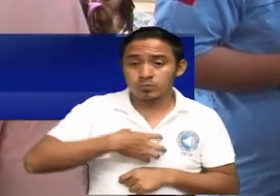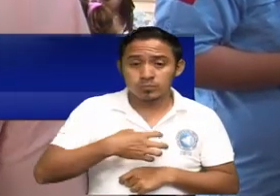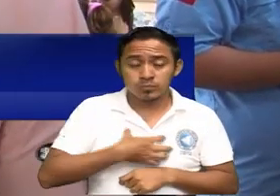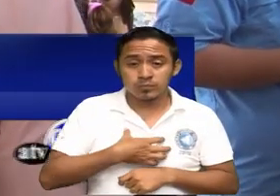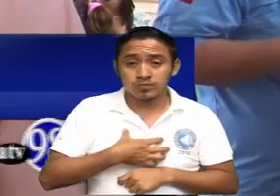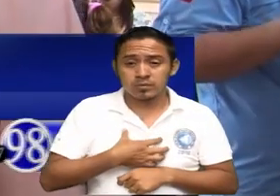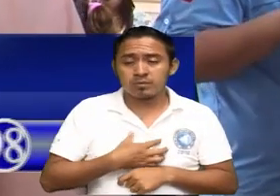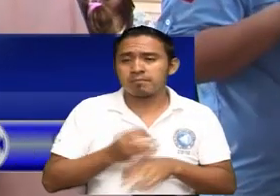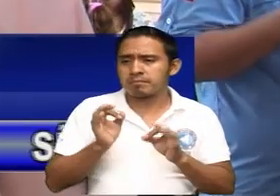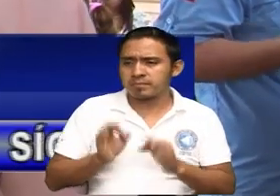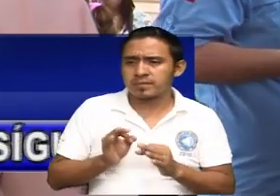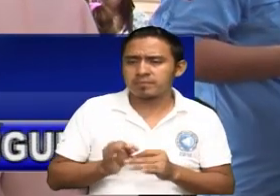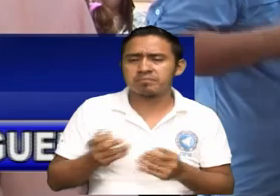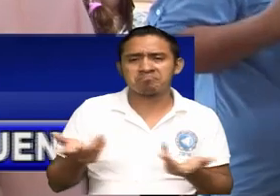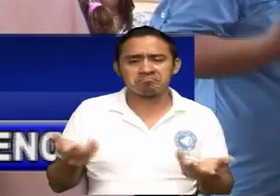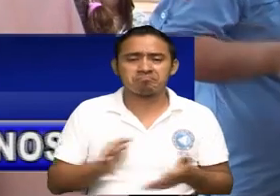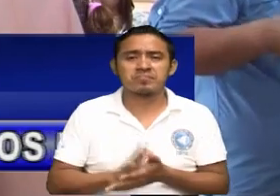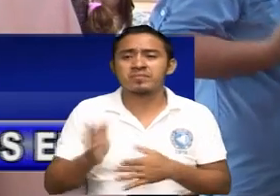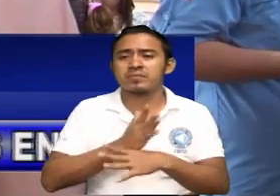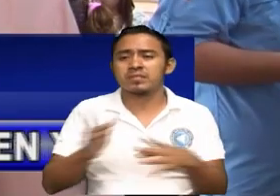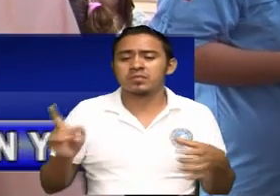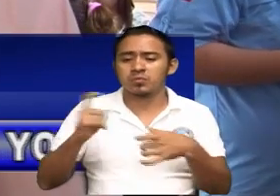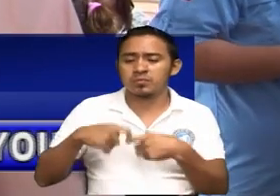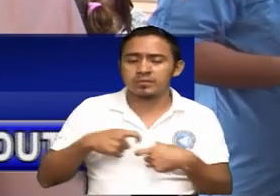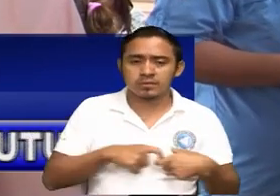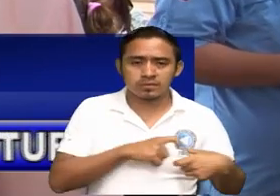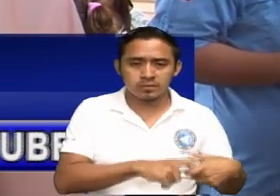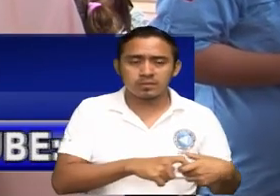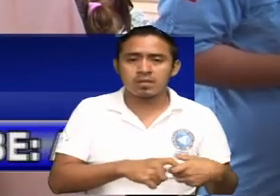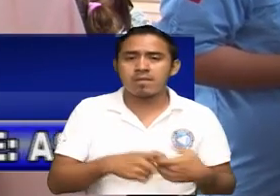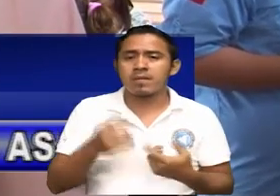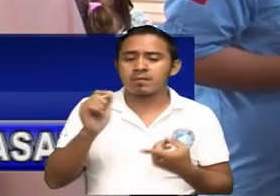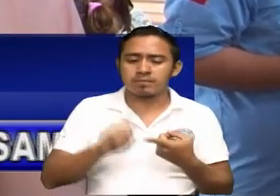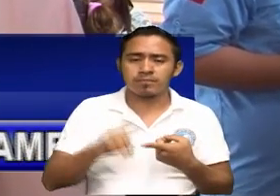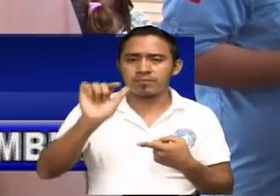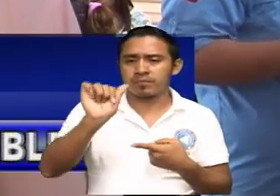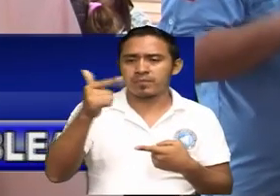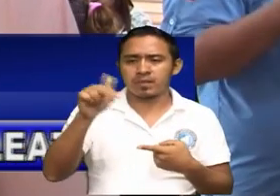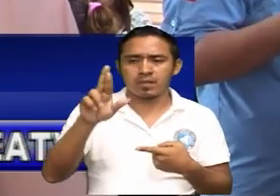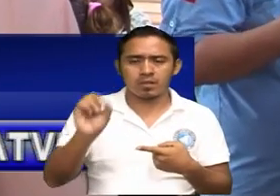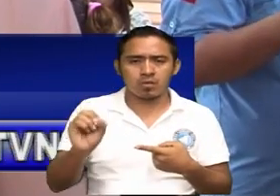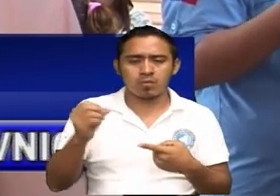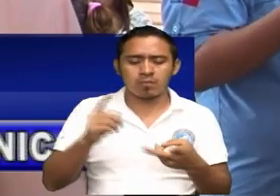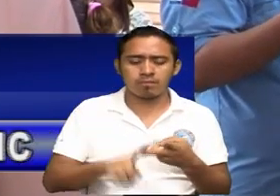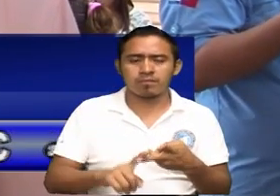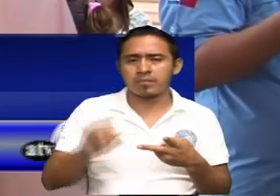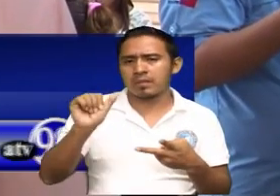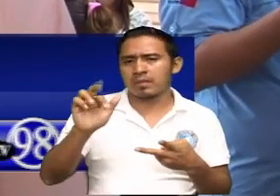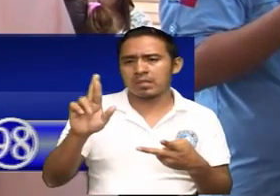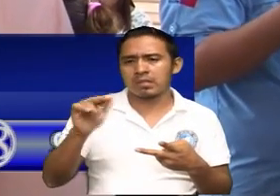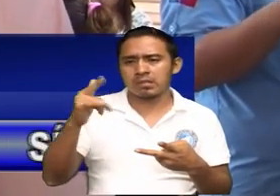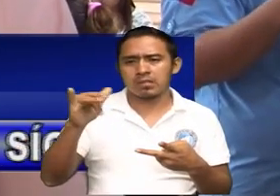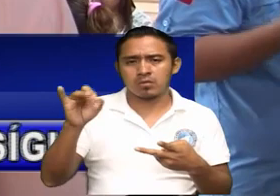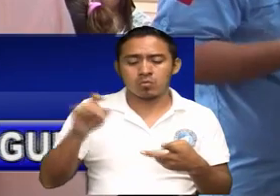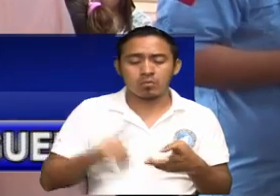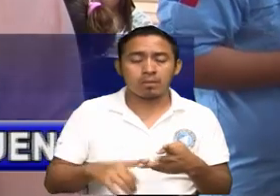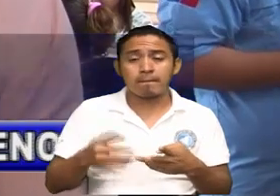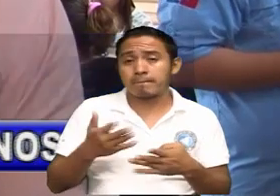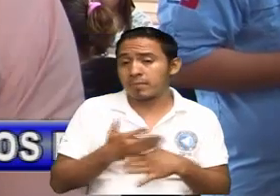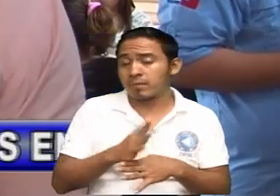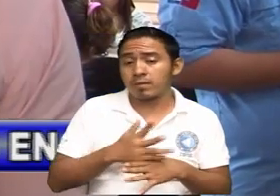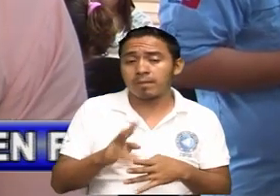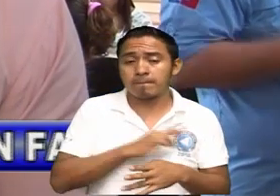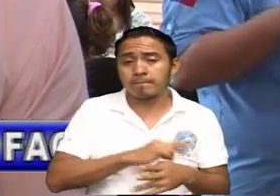a un precio justo y solidario. Las cooperativas que tenemos presentes son cooperativas agropecuarias, son cooperativas agrícolas, son cooperativas que le dan agregación de valor y